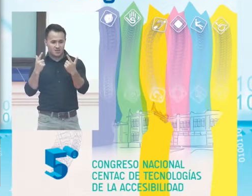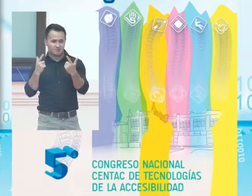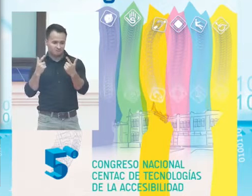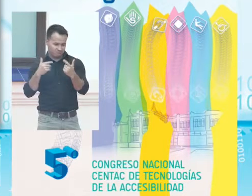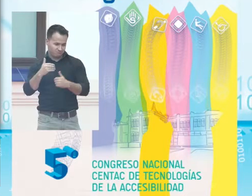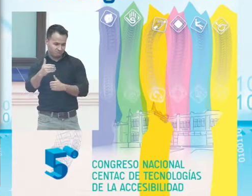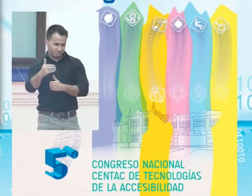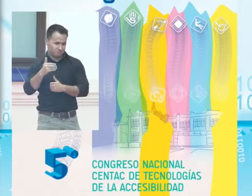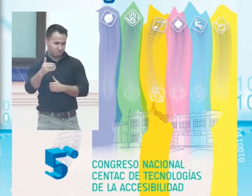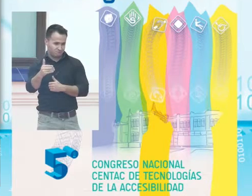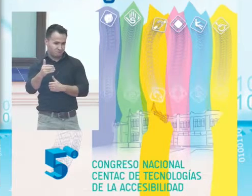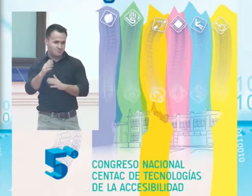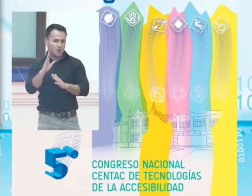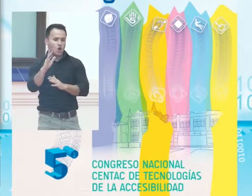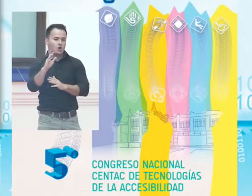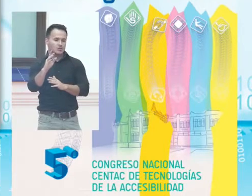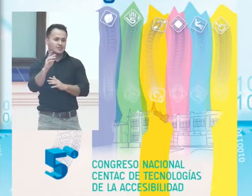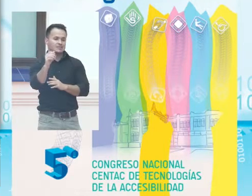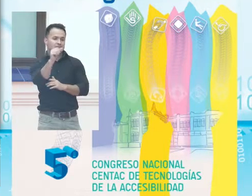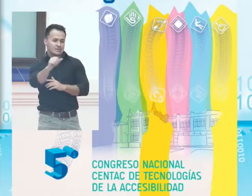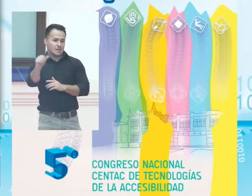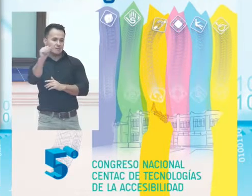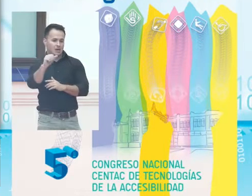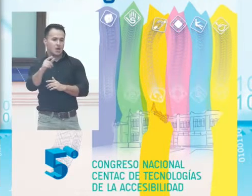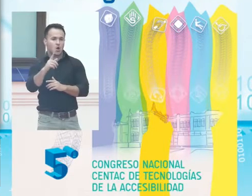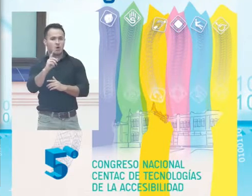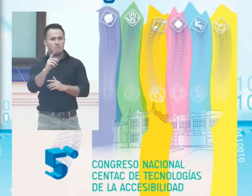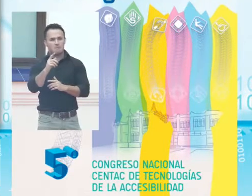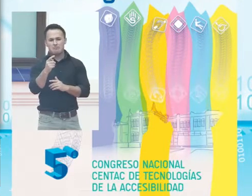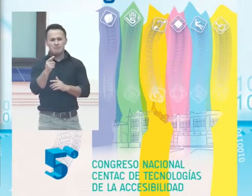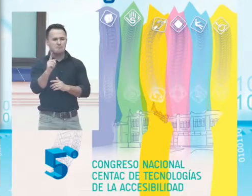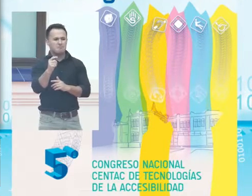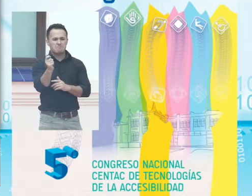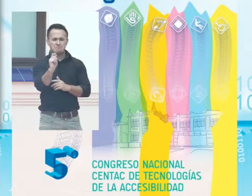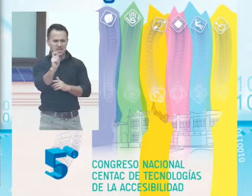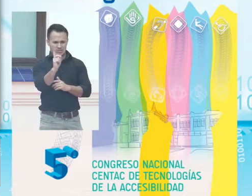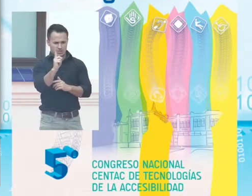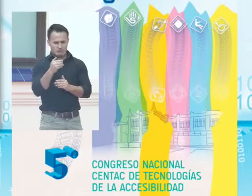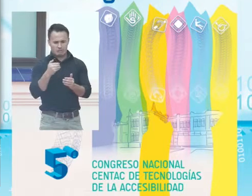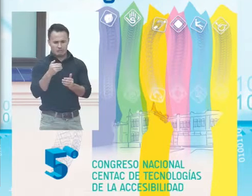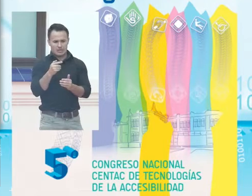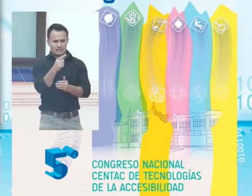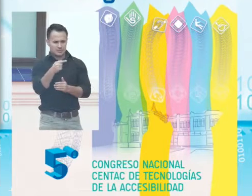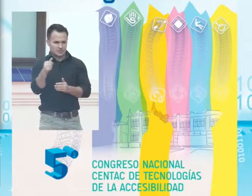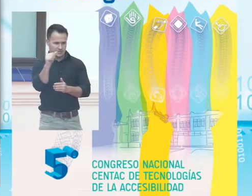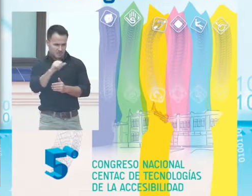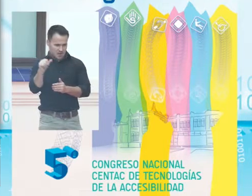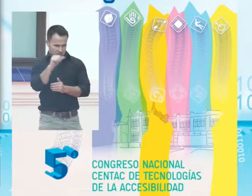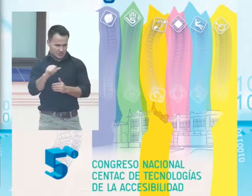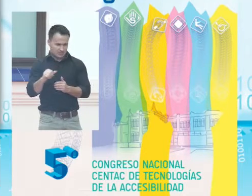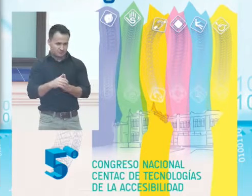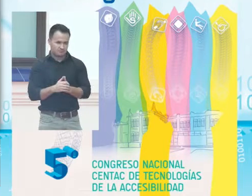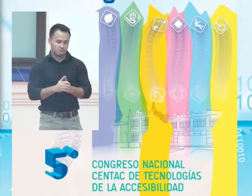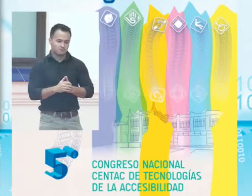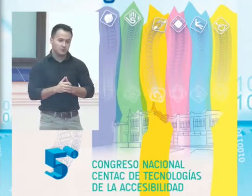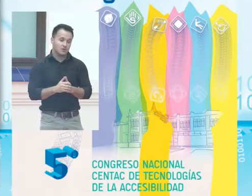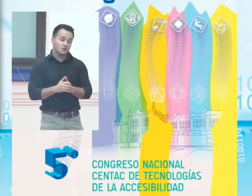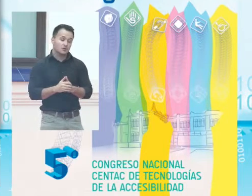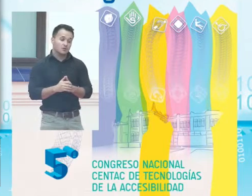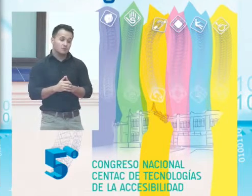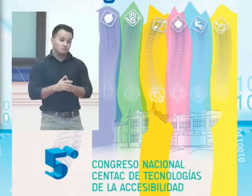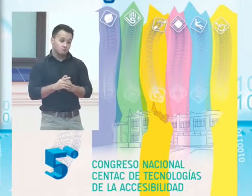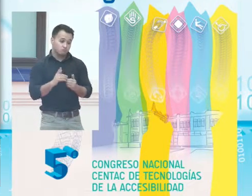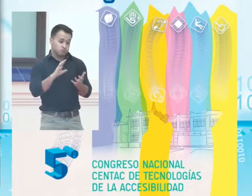pero en semanas, no en meses. Ya está, y el trabajo está hecho. Y tiene unos cambios